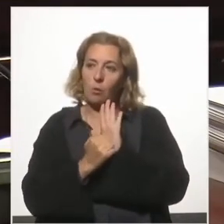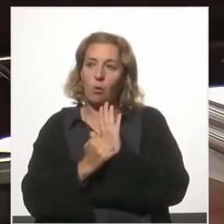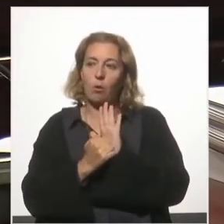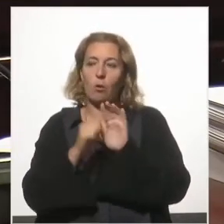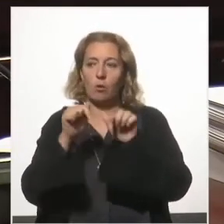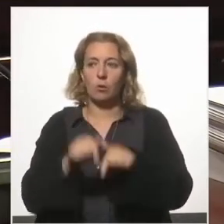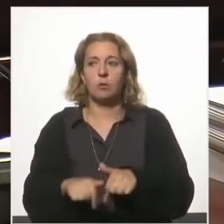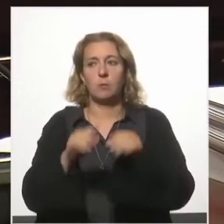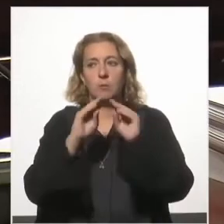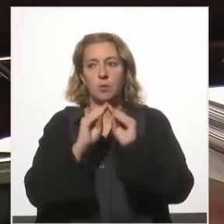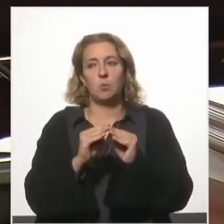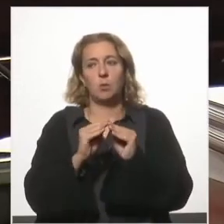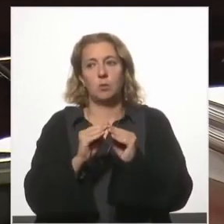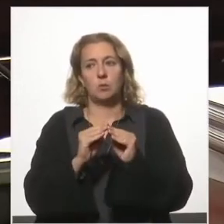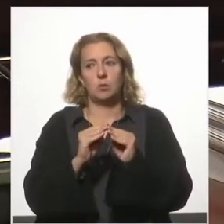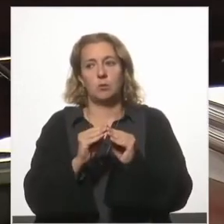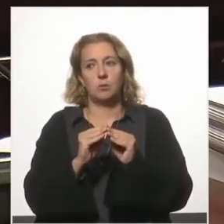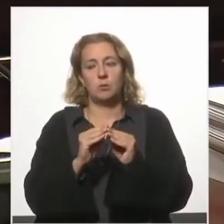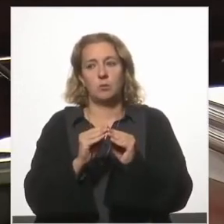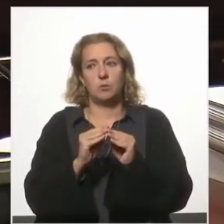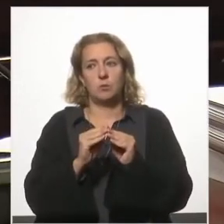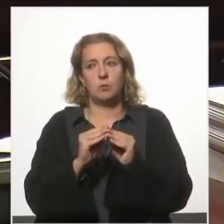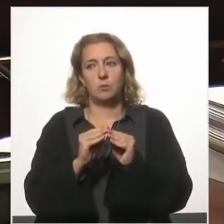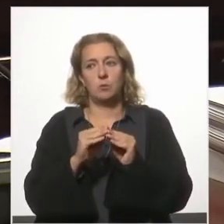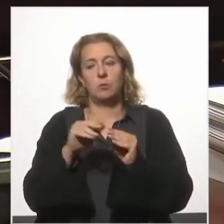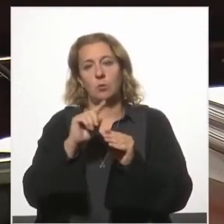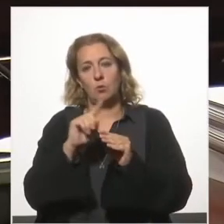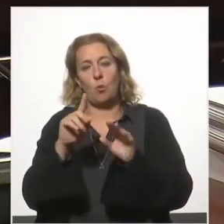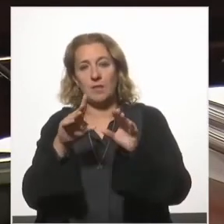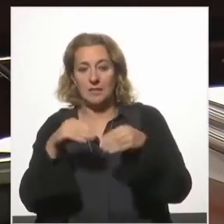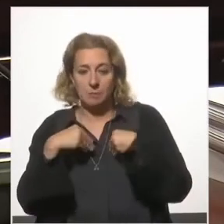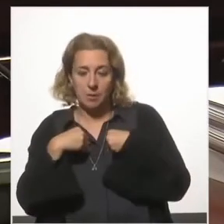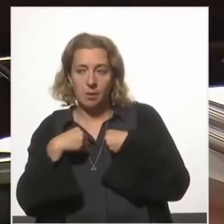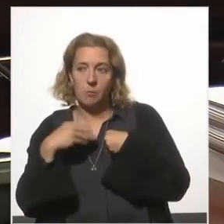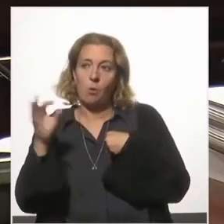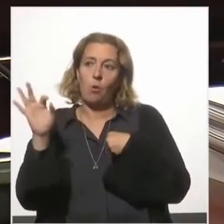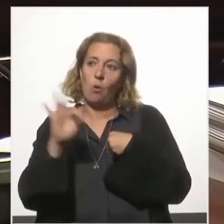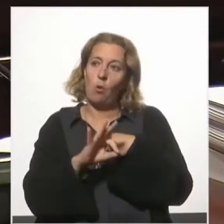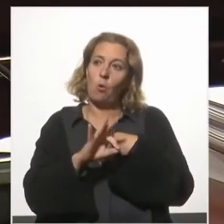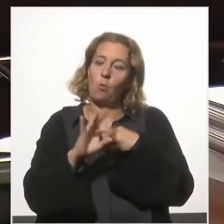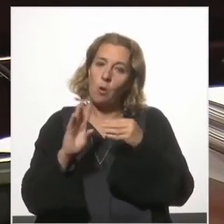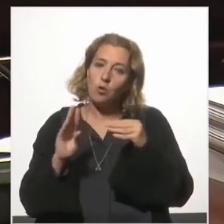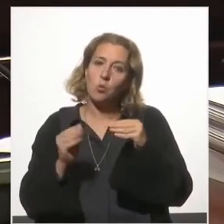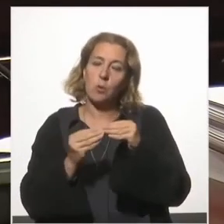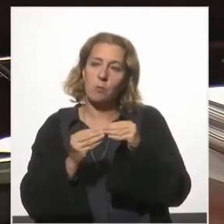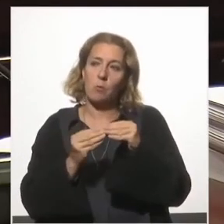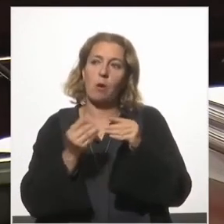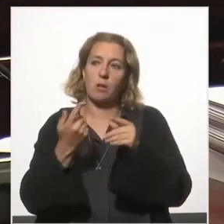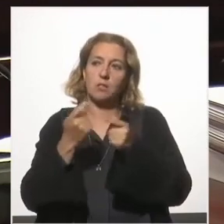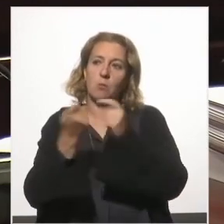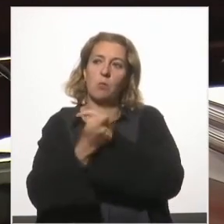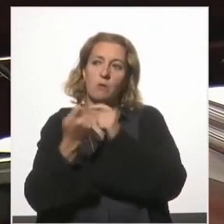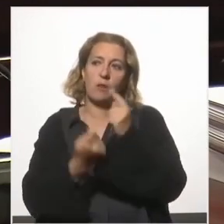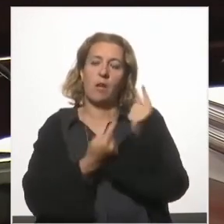de este presupuesto no aceptemos o coadyuvemos